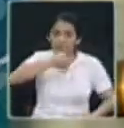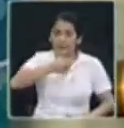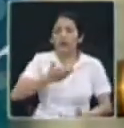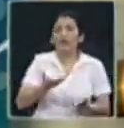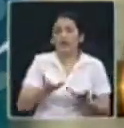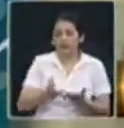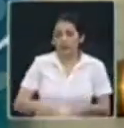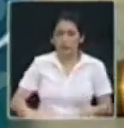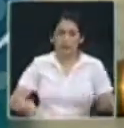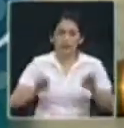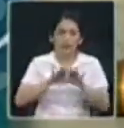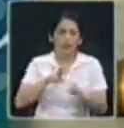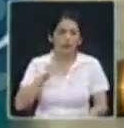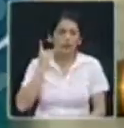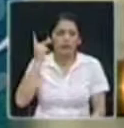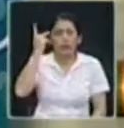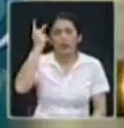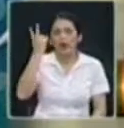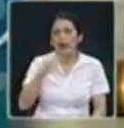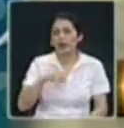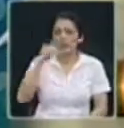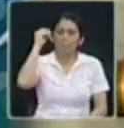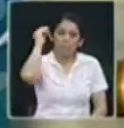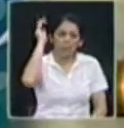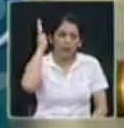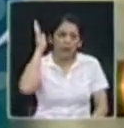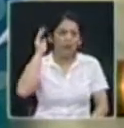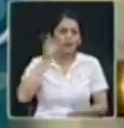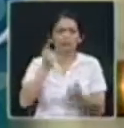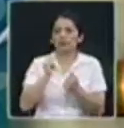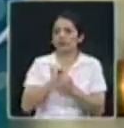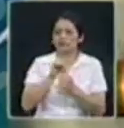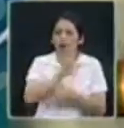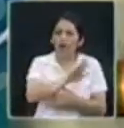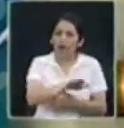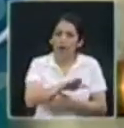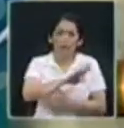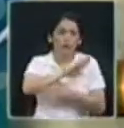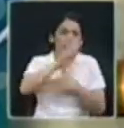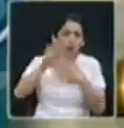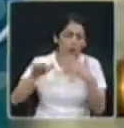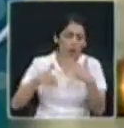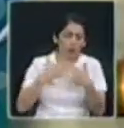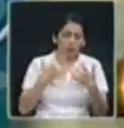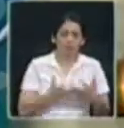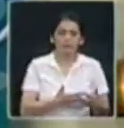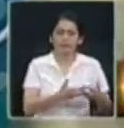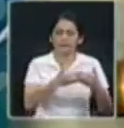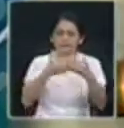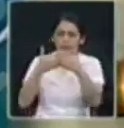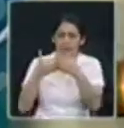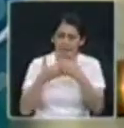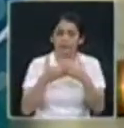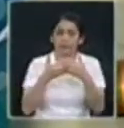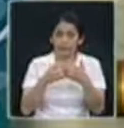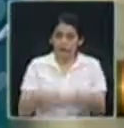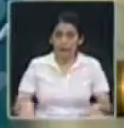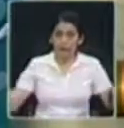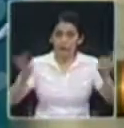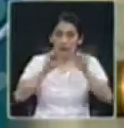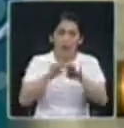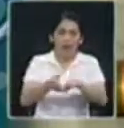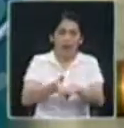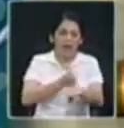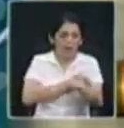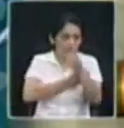padres, madres, profesores y alumnos, ahí está el núcleo familiar. Algo que sí es el tema de sensibilización, y yo